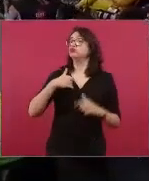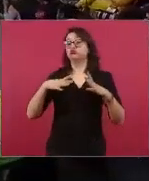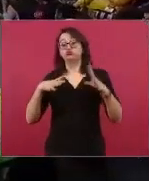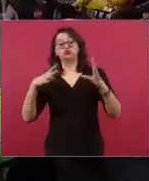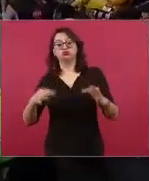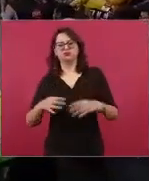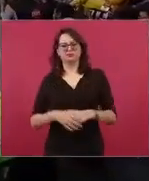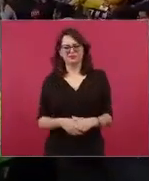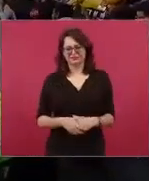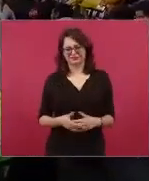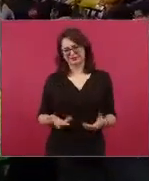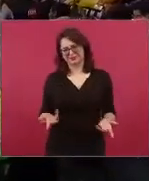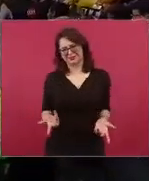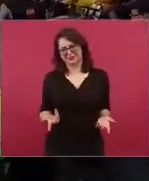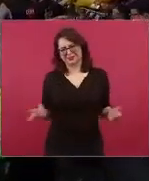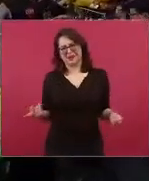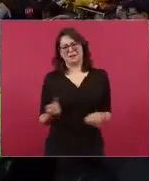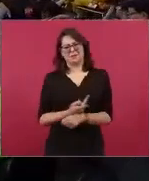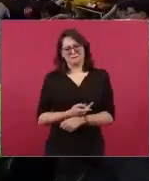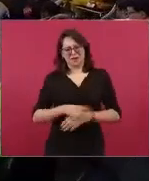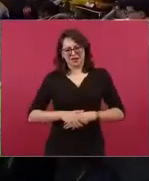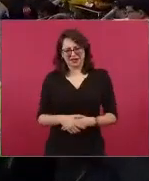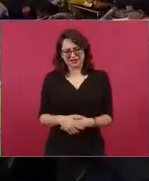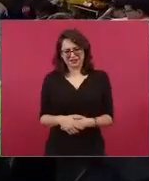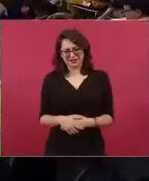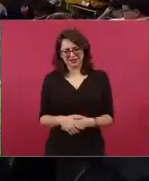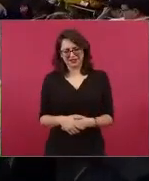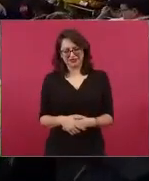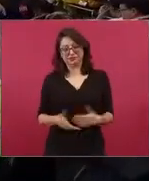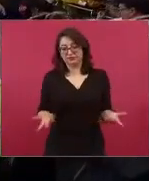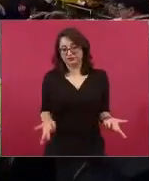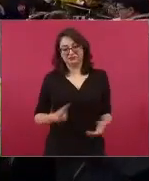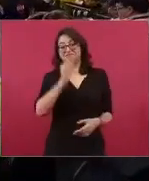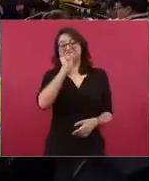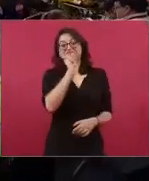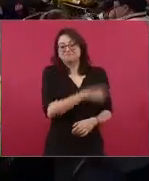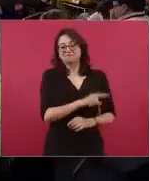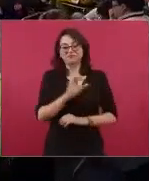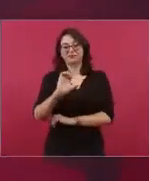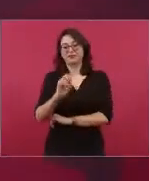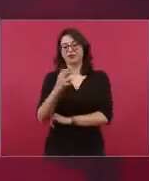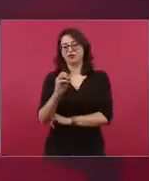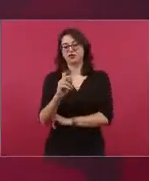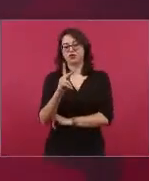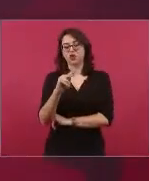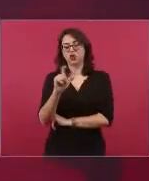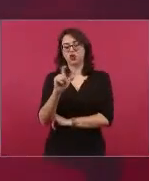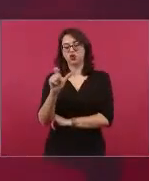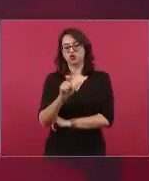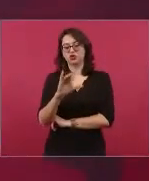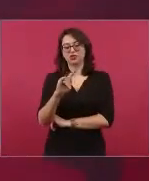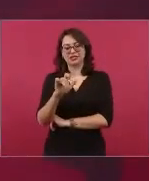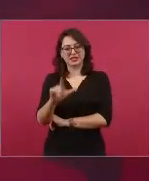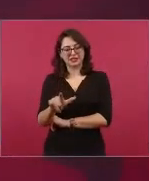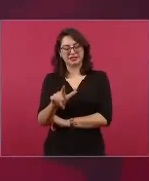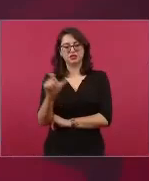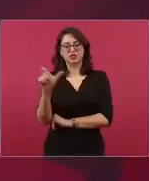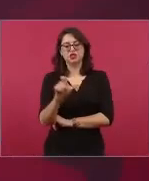Que el bloque conservador al que pertenece la señora Xóchitl Gálvez está en contra